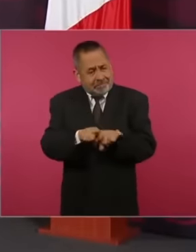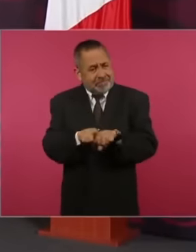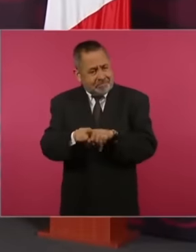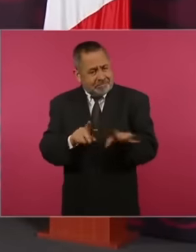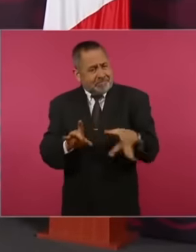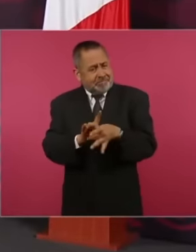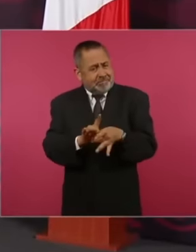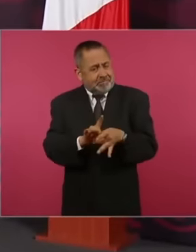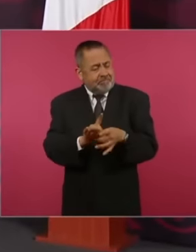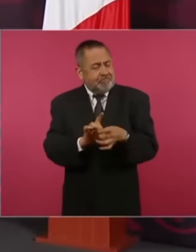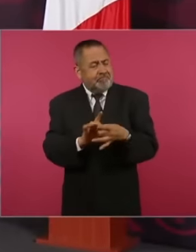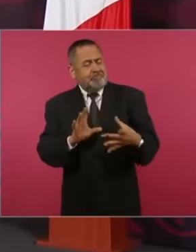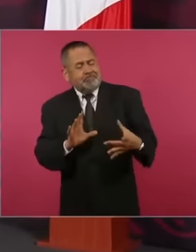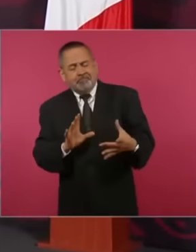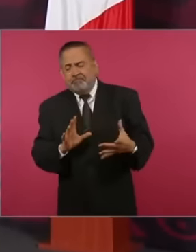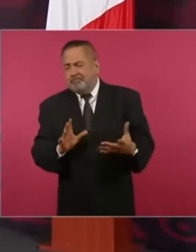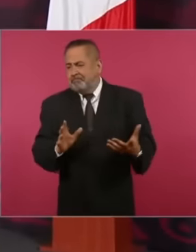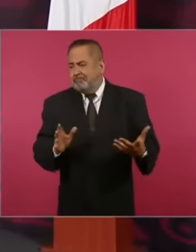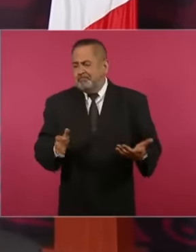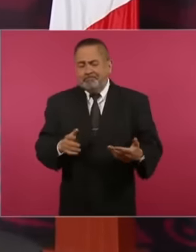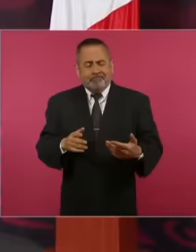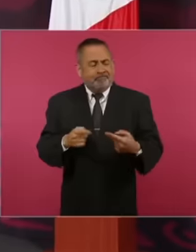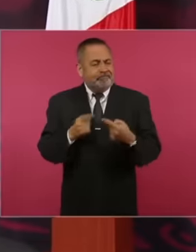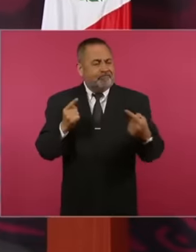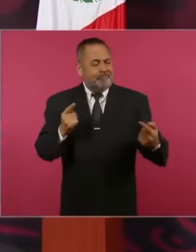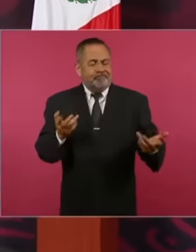y además